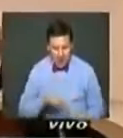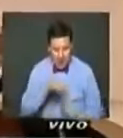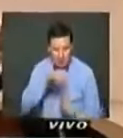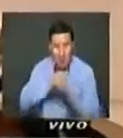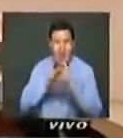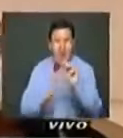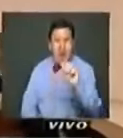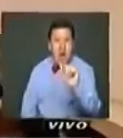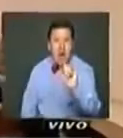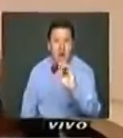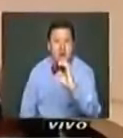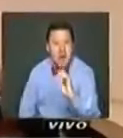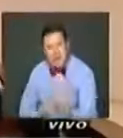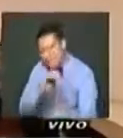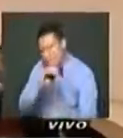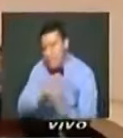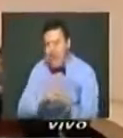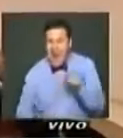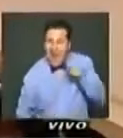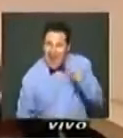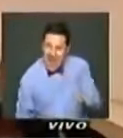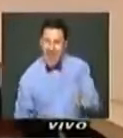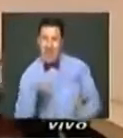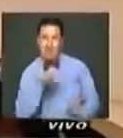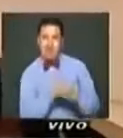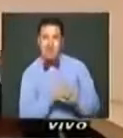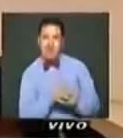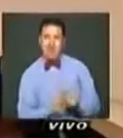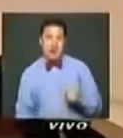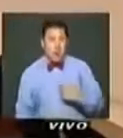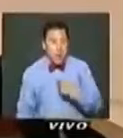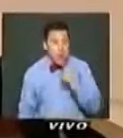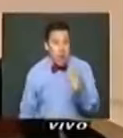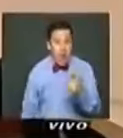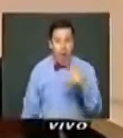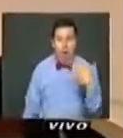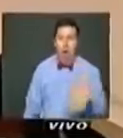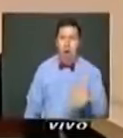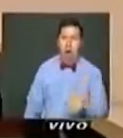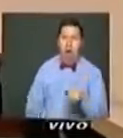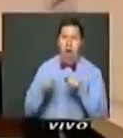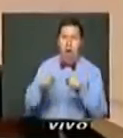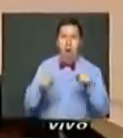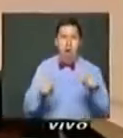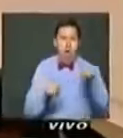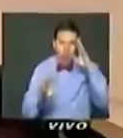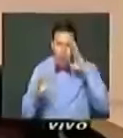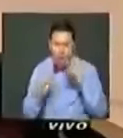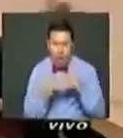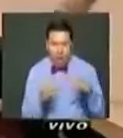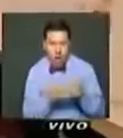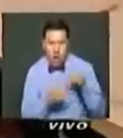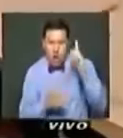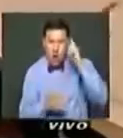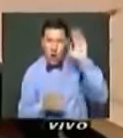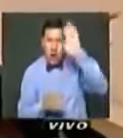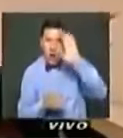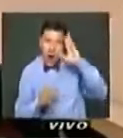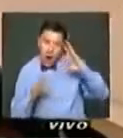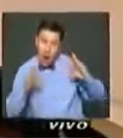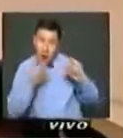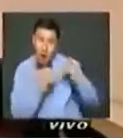paramilitarismo surgió de allí. Yo no estoy pretendiendo decir que hubo una connivencia con el gobernante